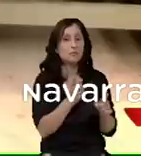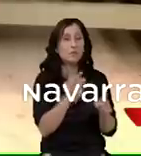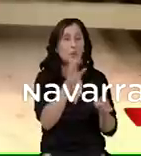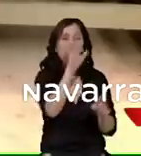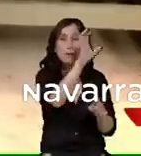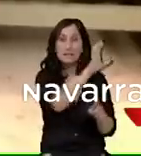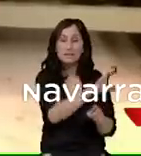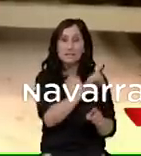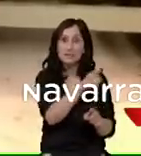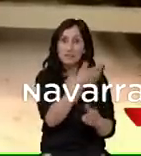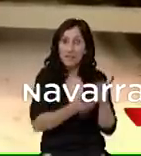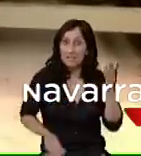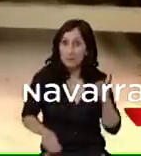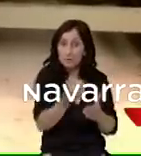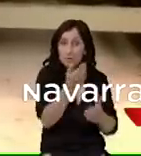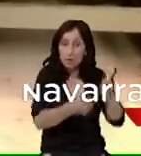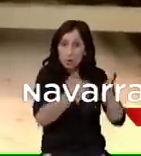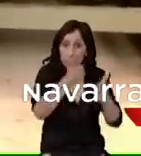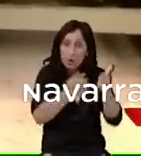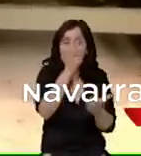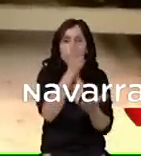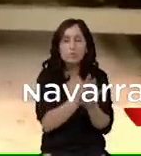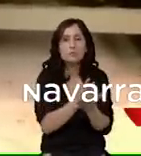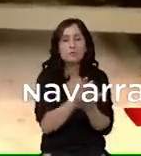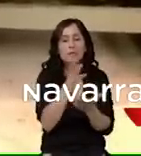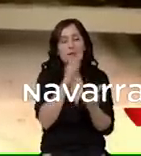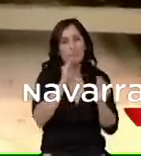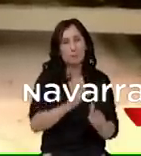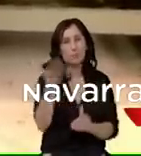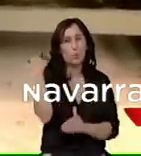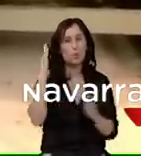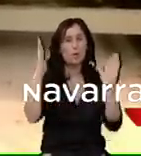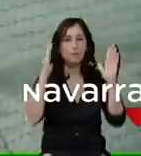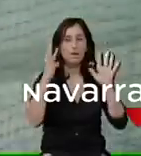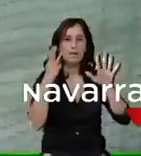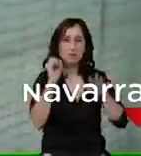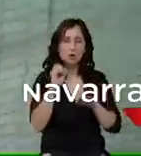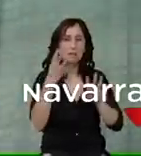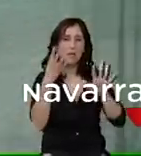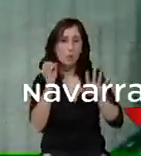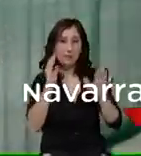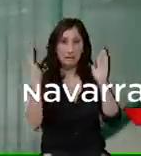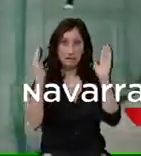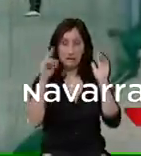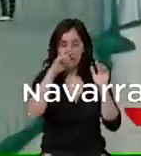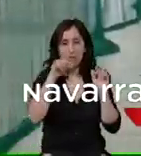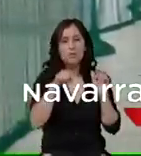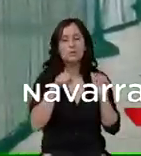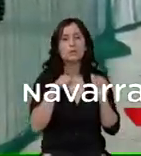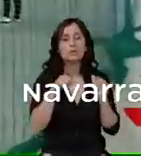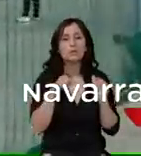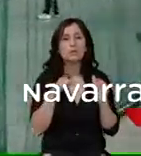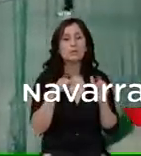países, pues ahora menos, pero en aquellos tiempos, en los años 80, 90, pues hubo allí